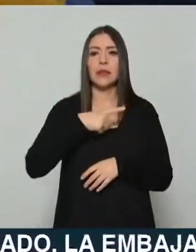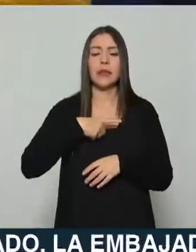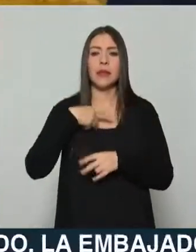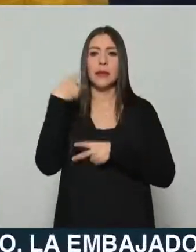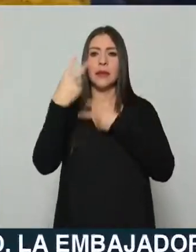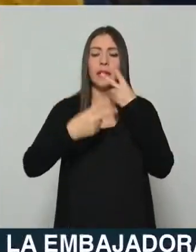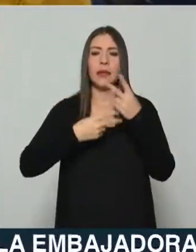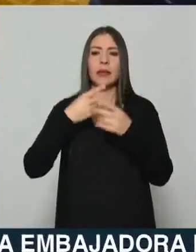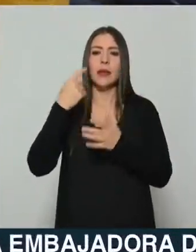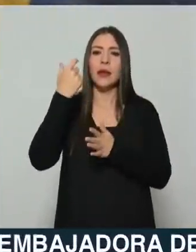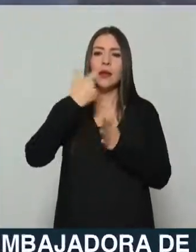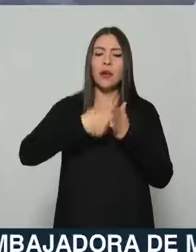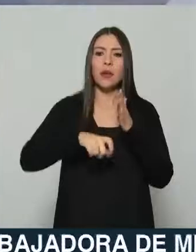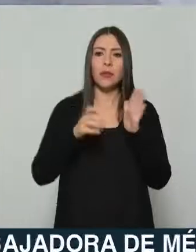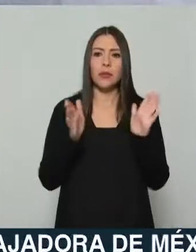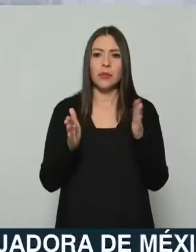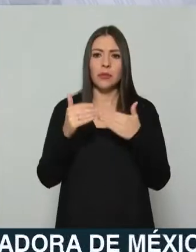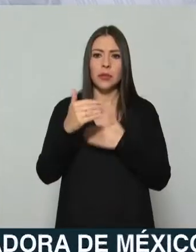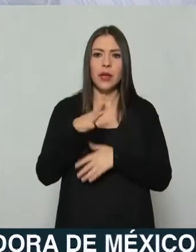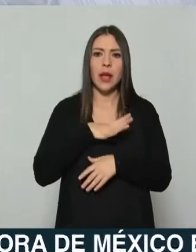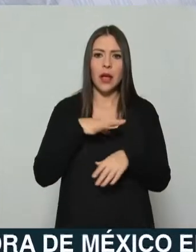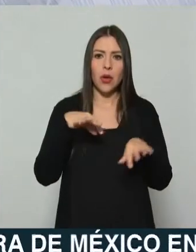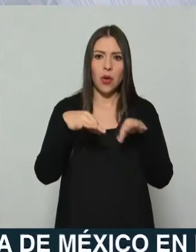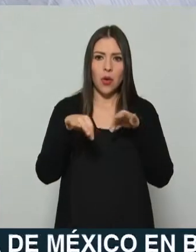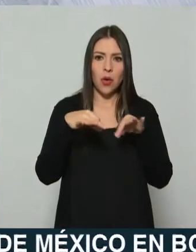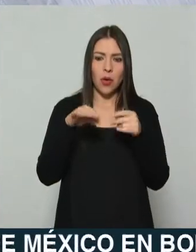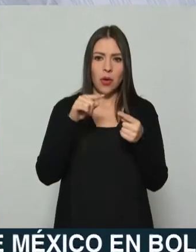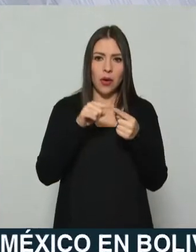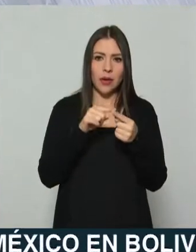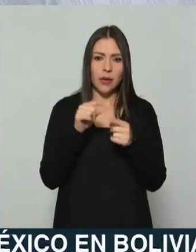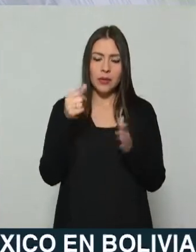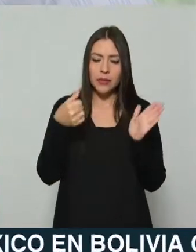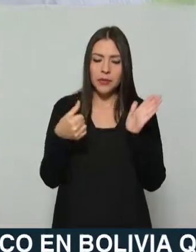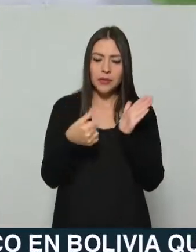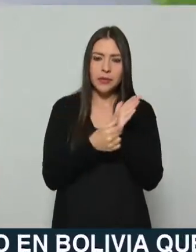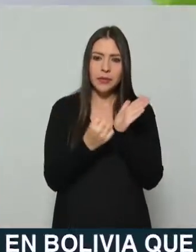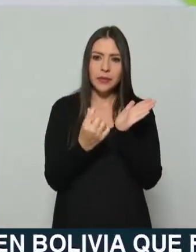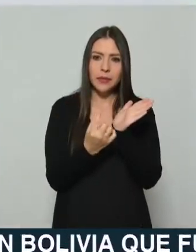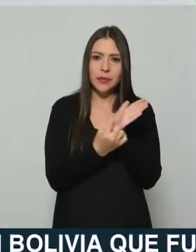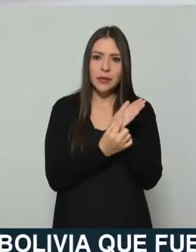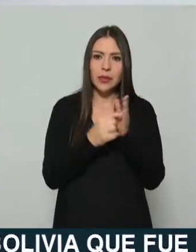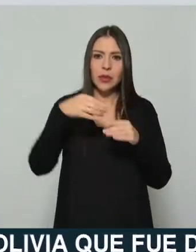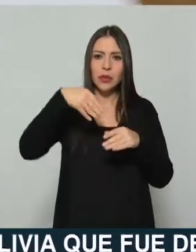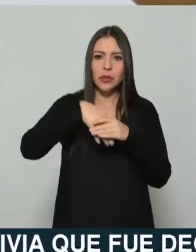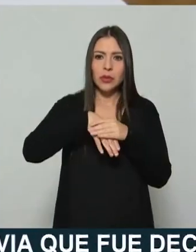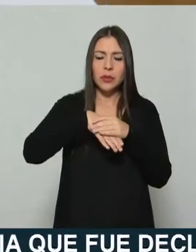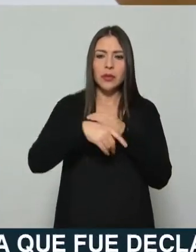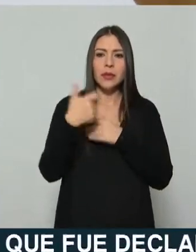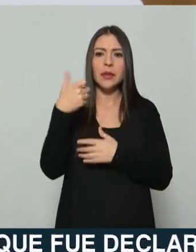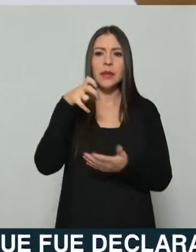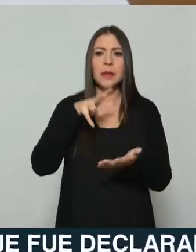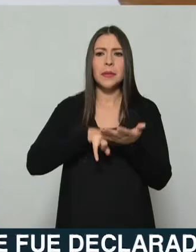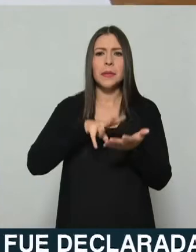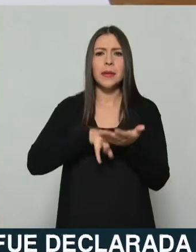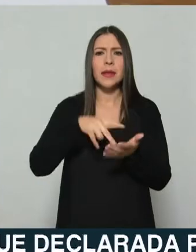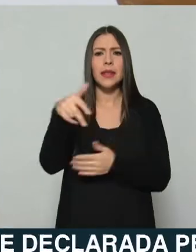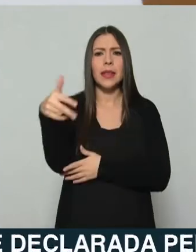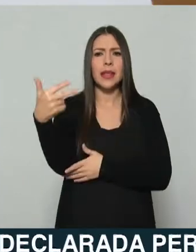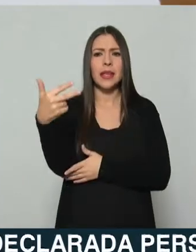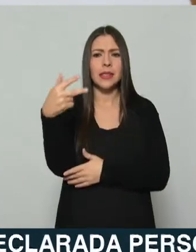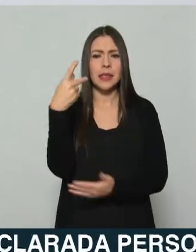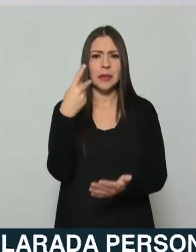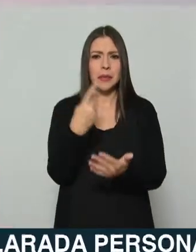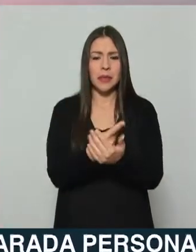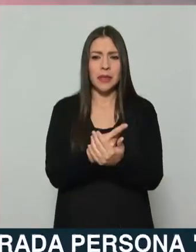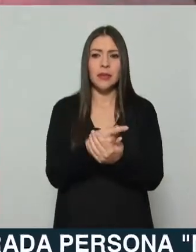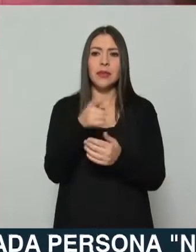hacer es comprar un kit que incluye una hoja, un timbre postal y un sobre. Con tan solo 13 pesos, además de hacer llegar